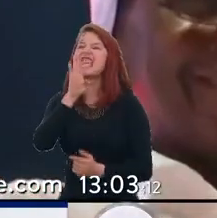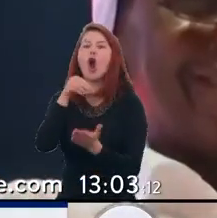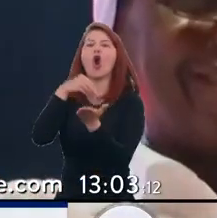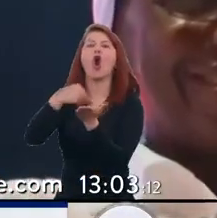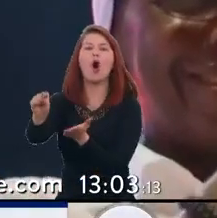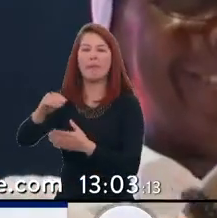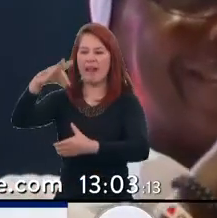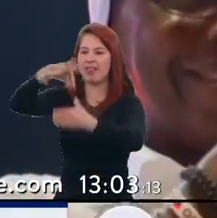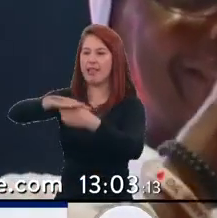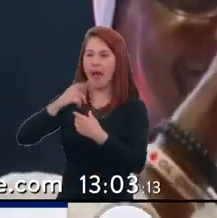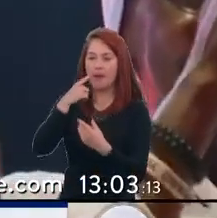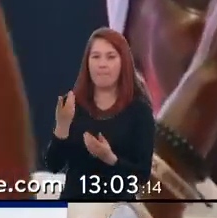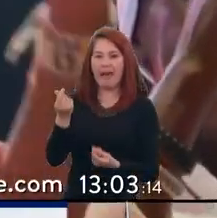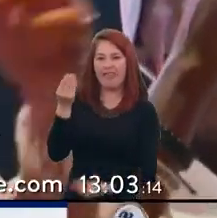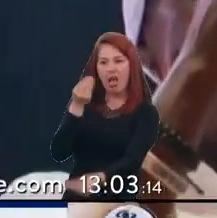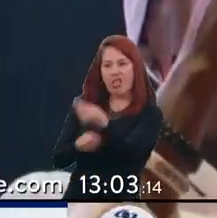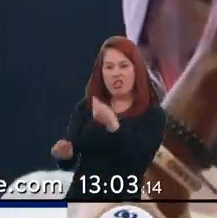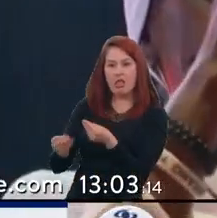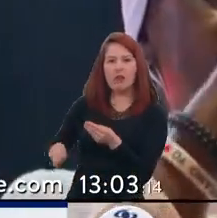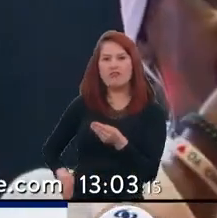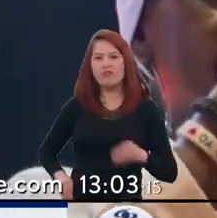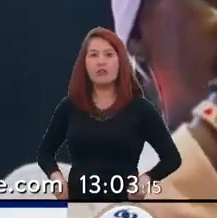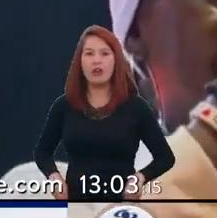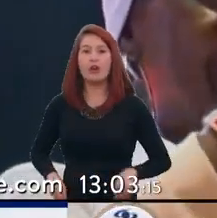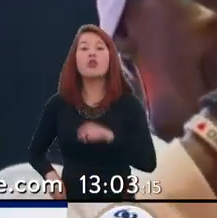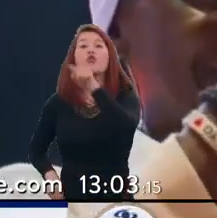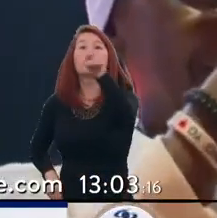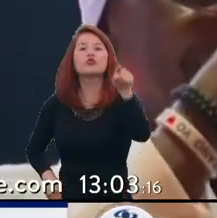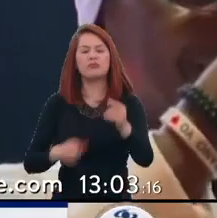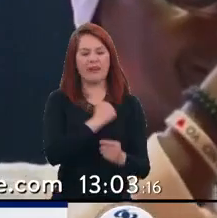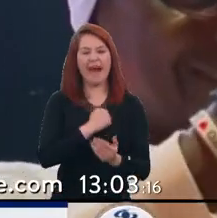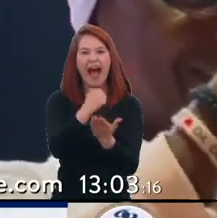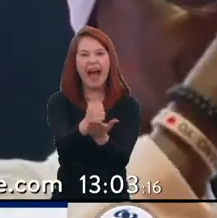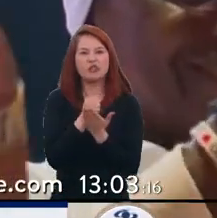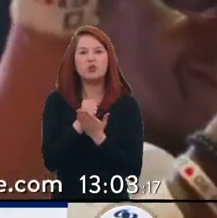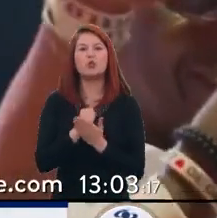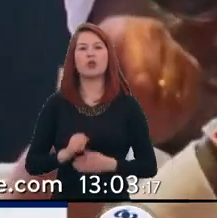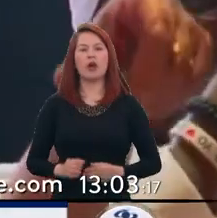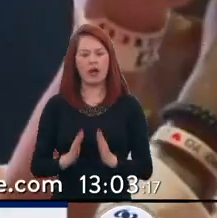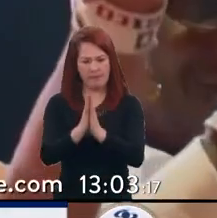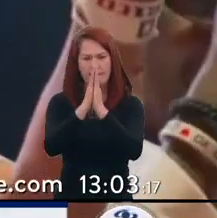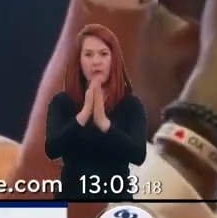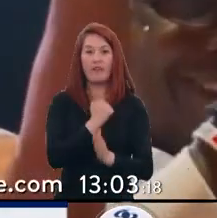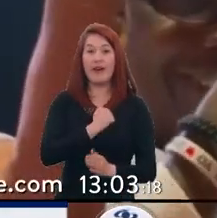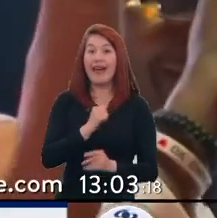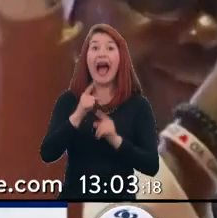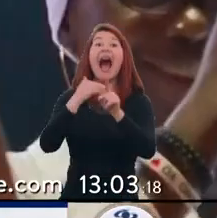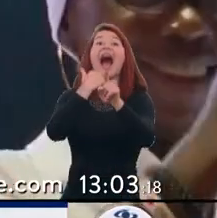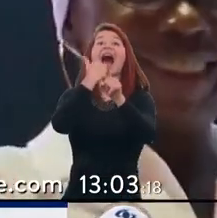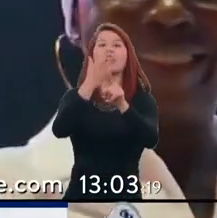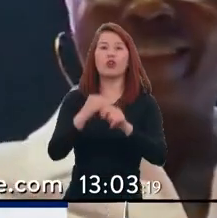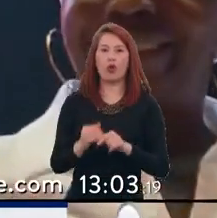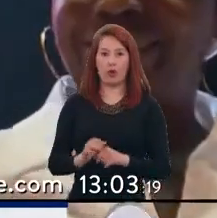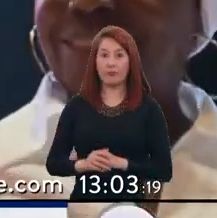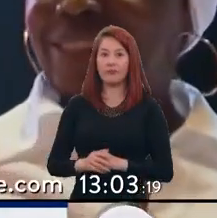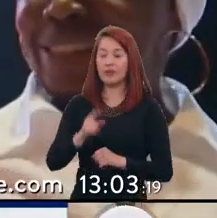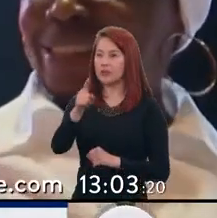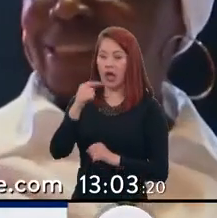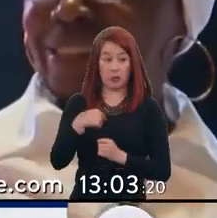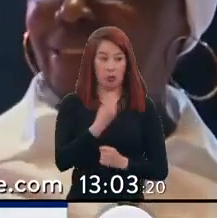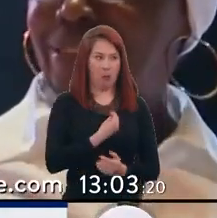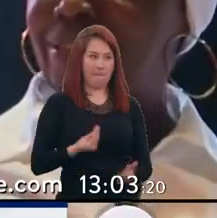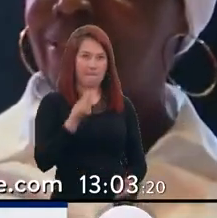votos. Y les pedimos su ayuda. Allí donde llegue alguien, tómenle